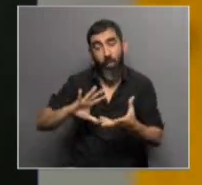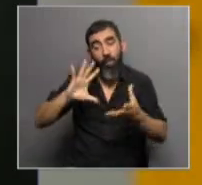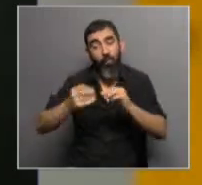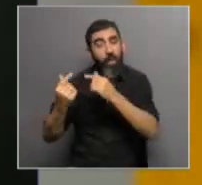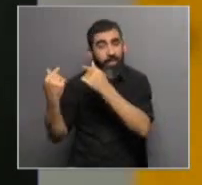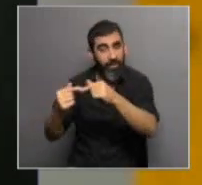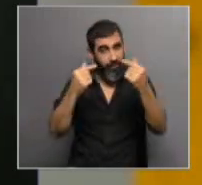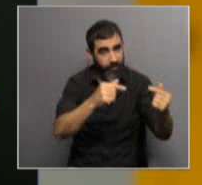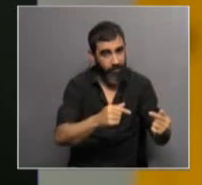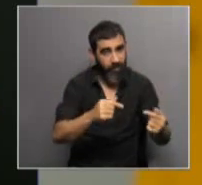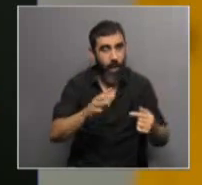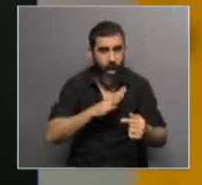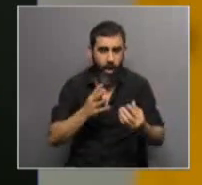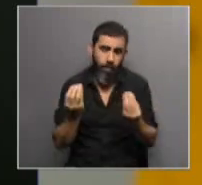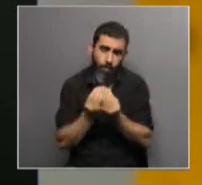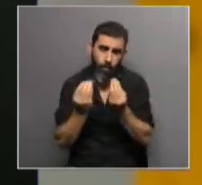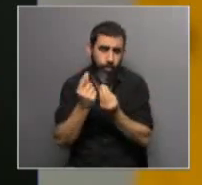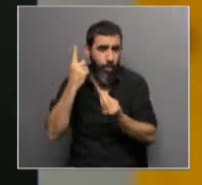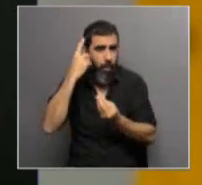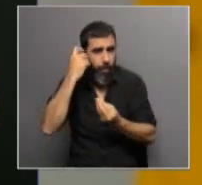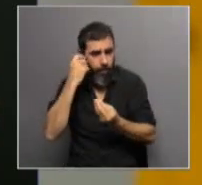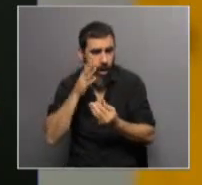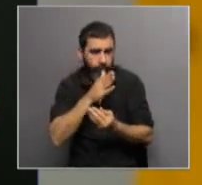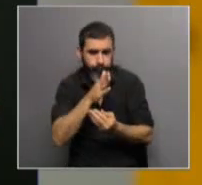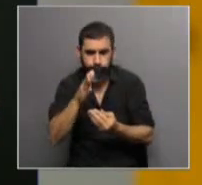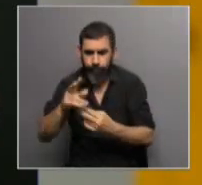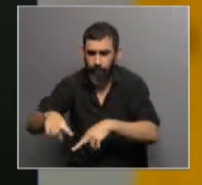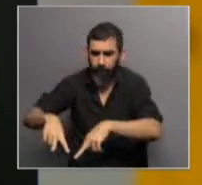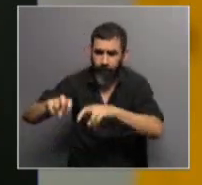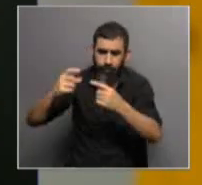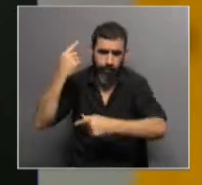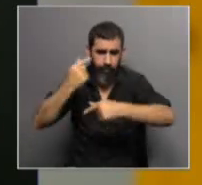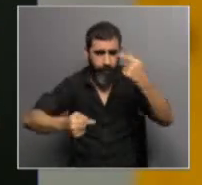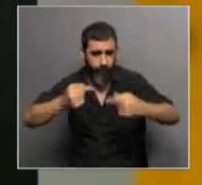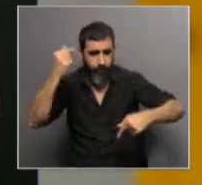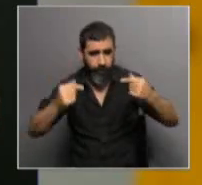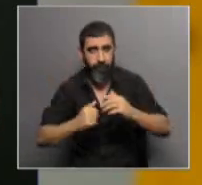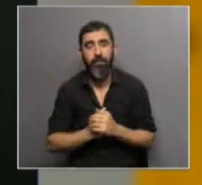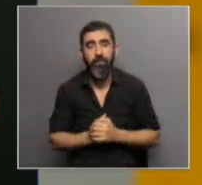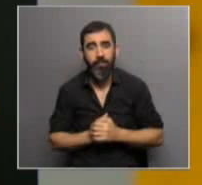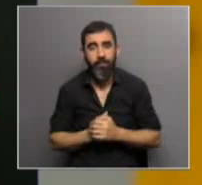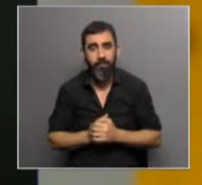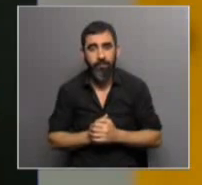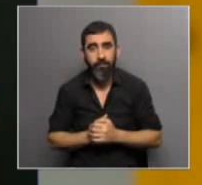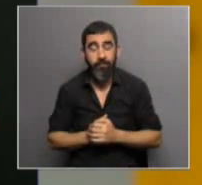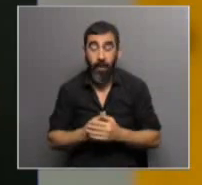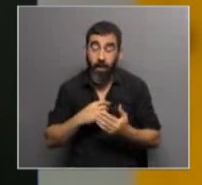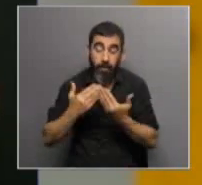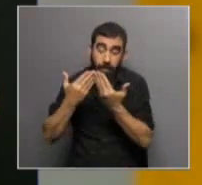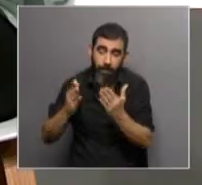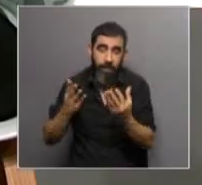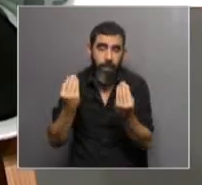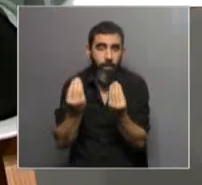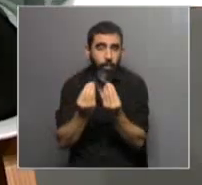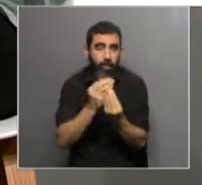se abra para experimentar se abre la línea de investigación para seguir abriendo como decía la entrevistada una ventana un abanico de opciones